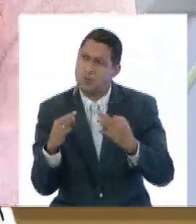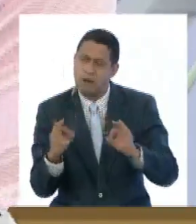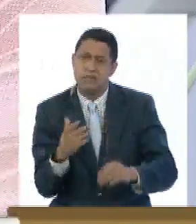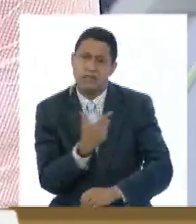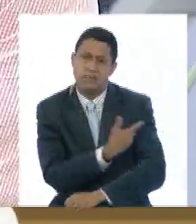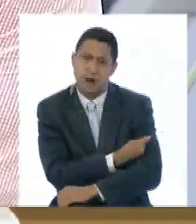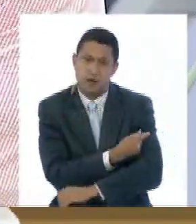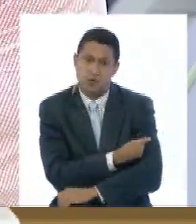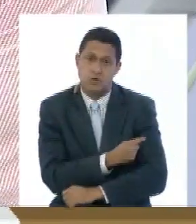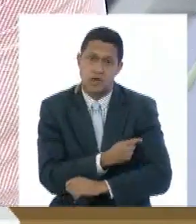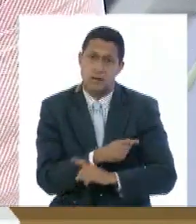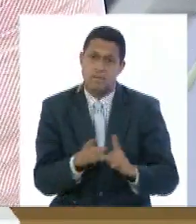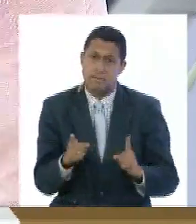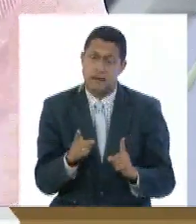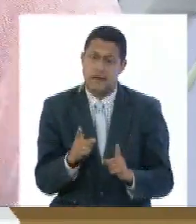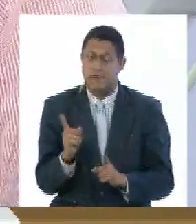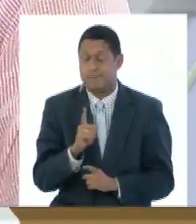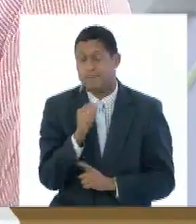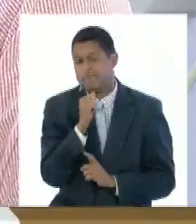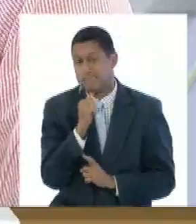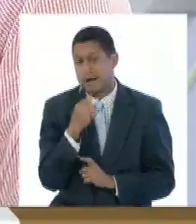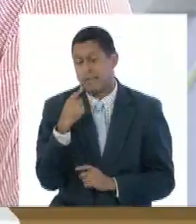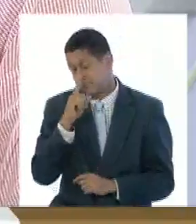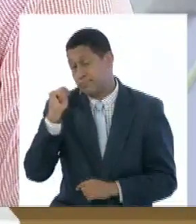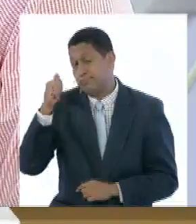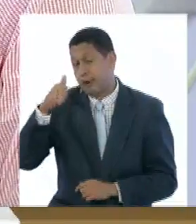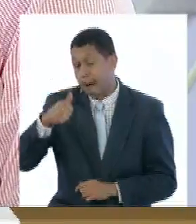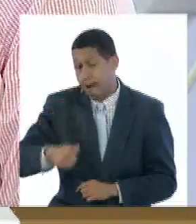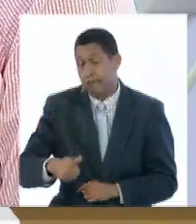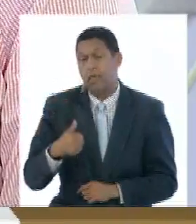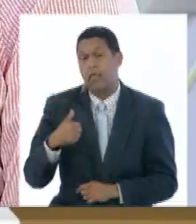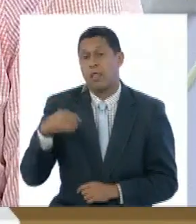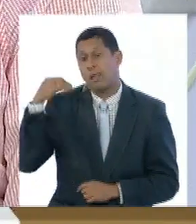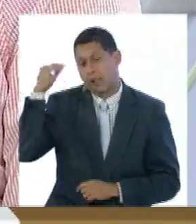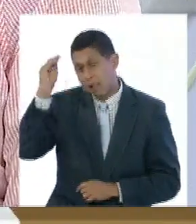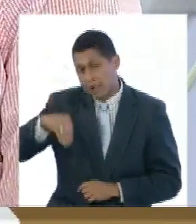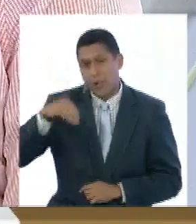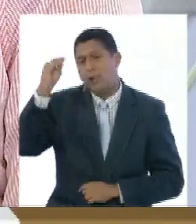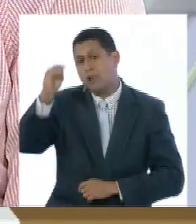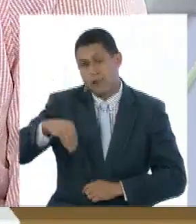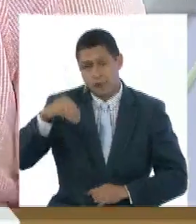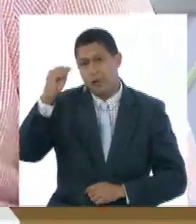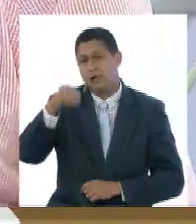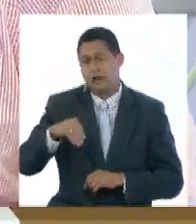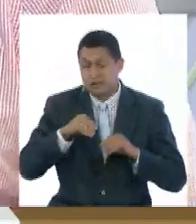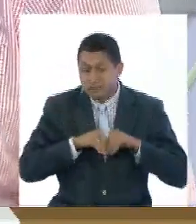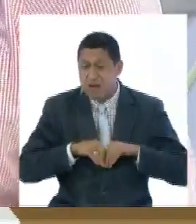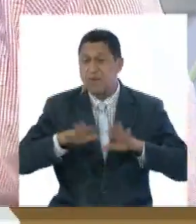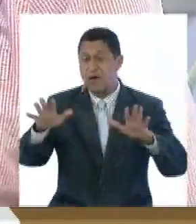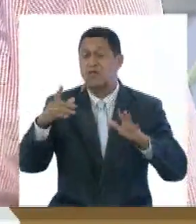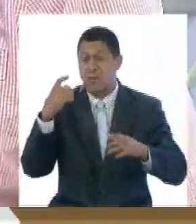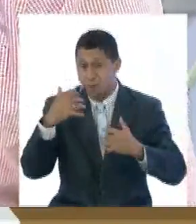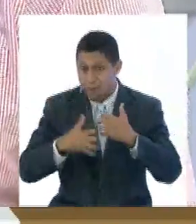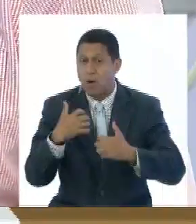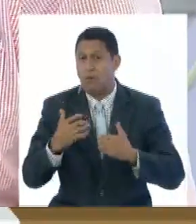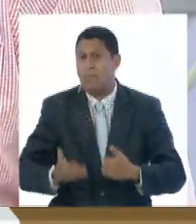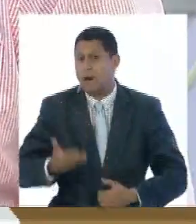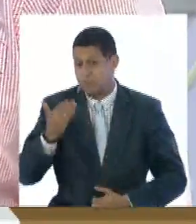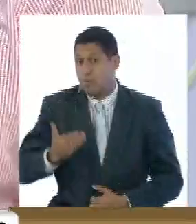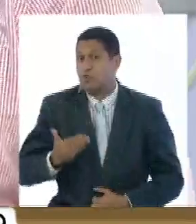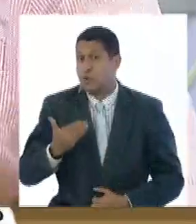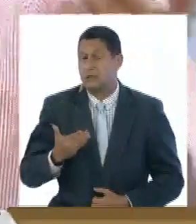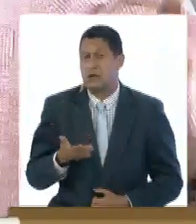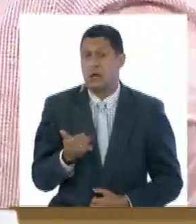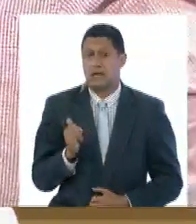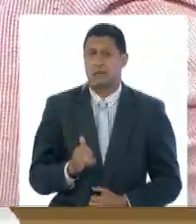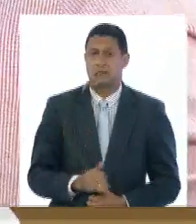pero la no tan buena es que tenemos mucho tiempo ya en esto y sí es verdad. Epidemiológicamente ya tenemos problemas importantes.